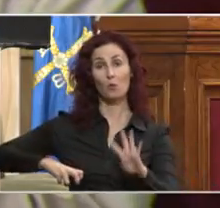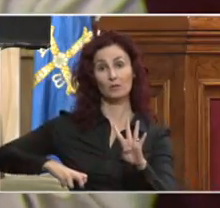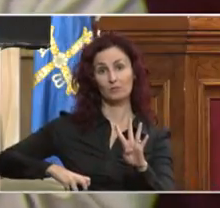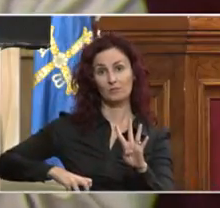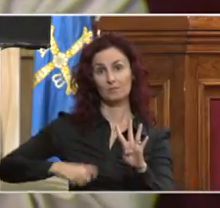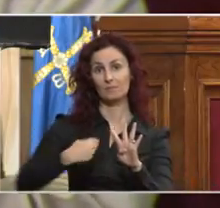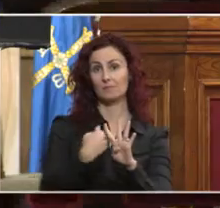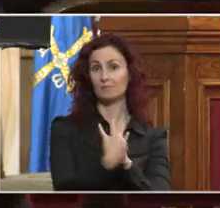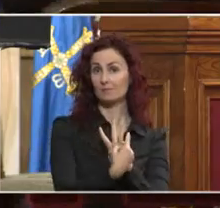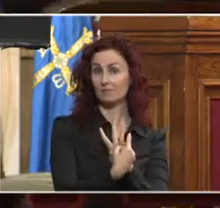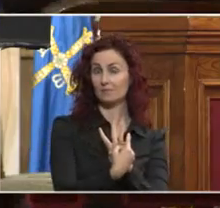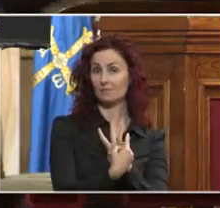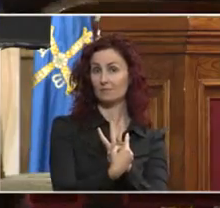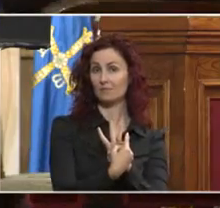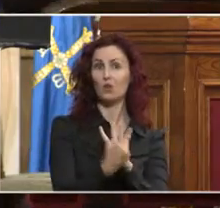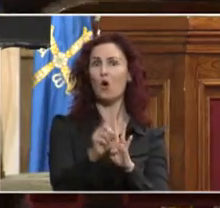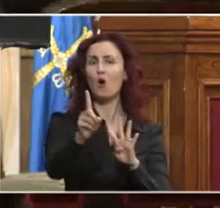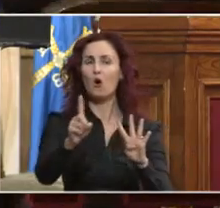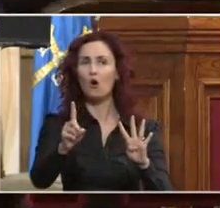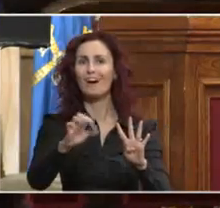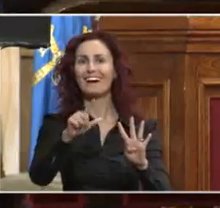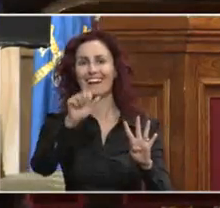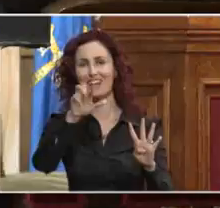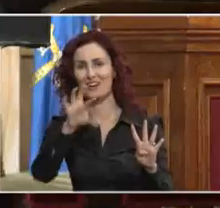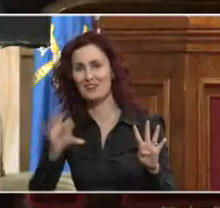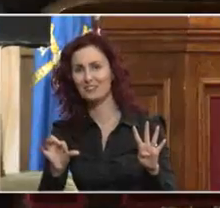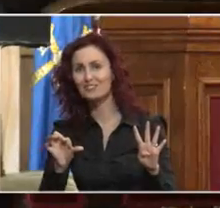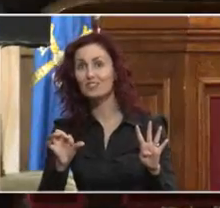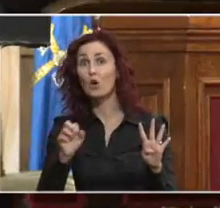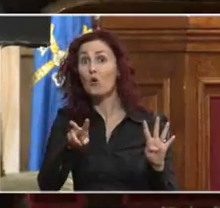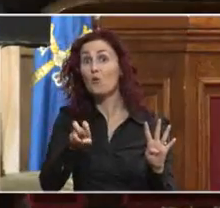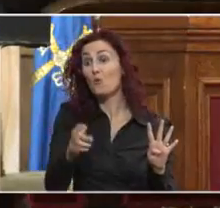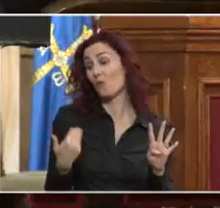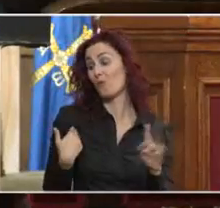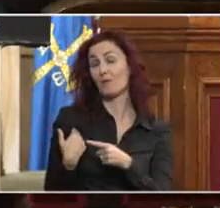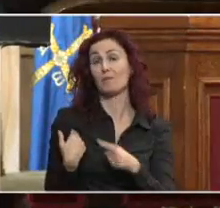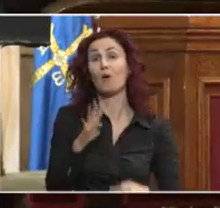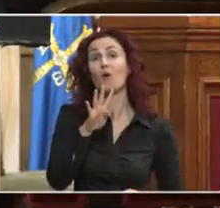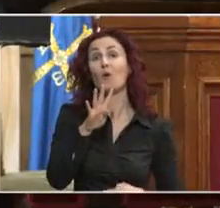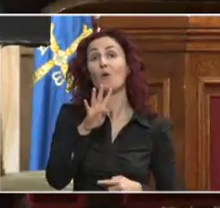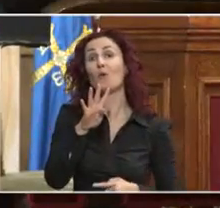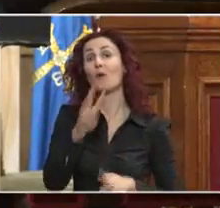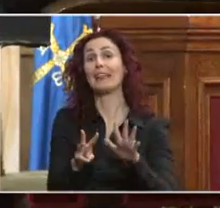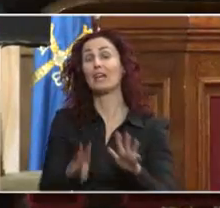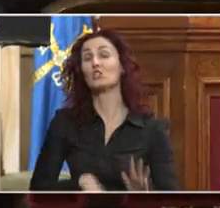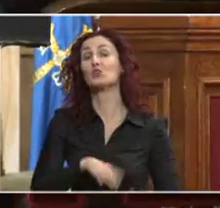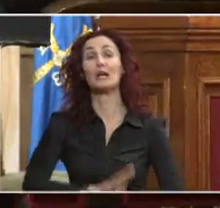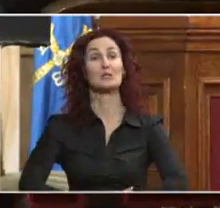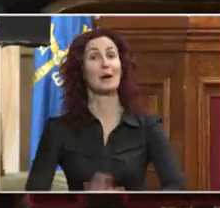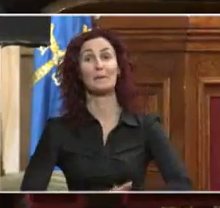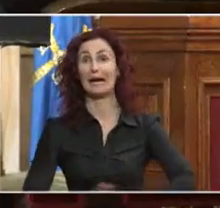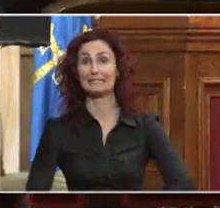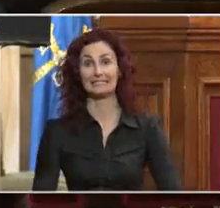aquí. Formamos parte de... No, Carlos. Bueno, Carlos llegó. Es nuevo porque tiene solo 48 años en el grupo.